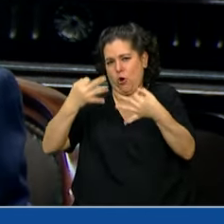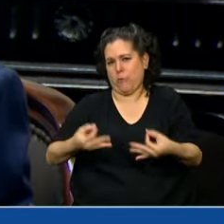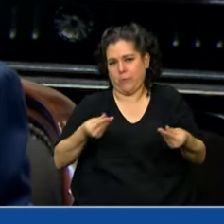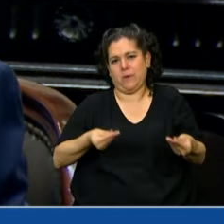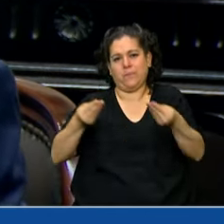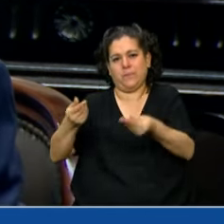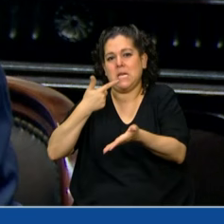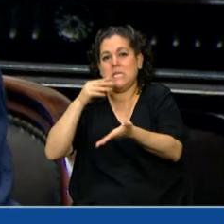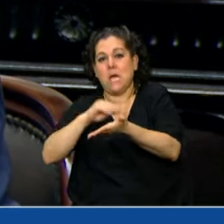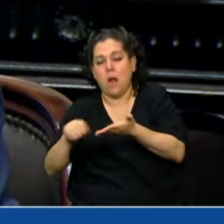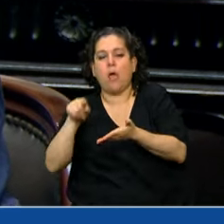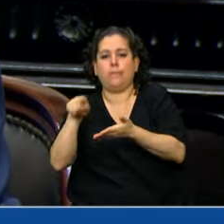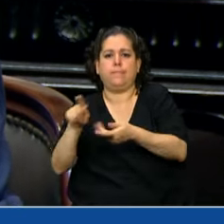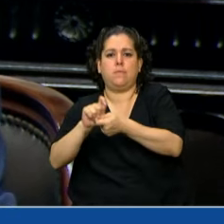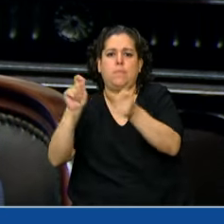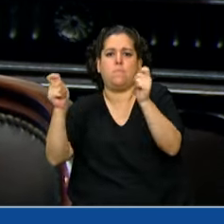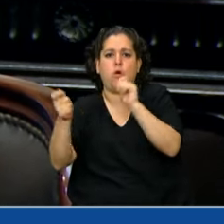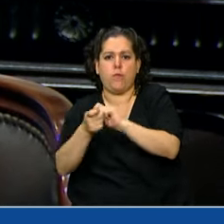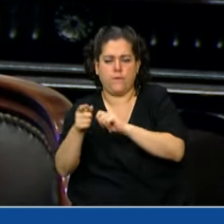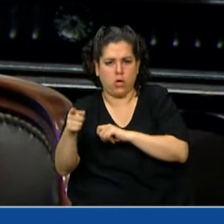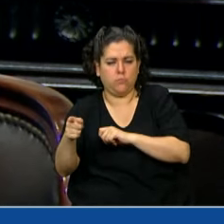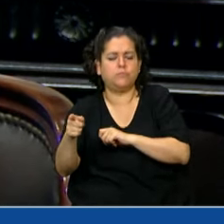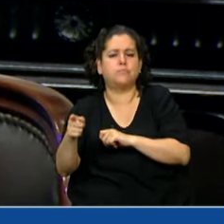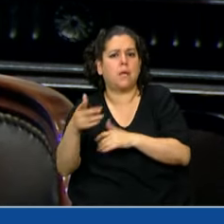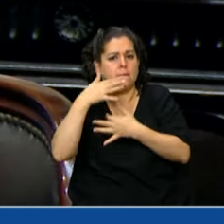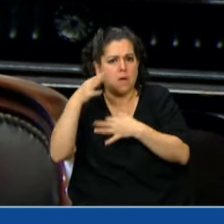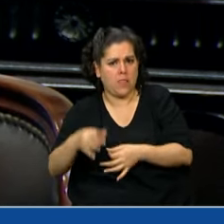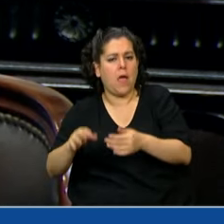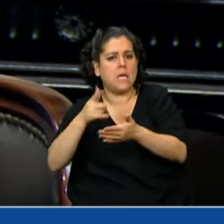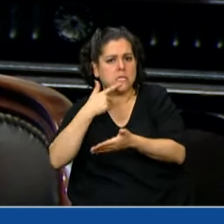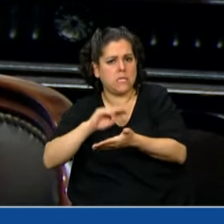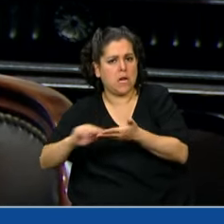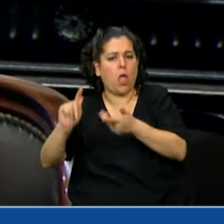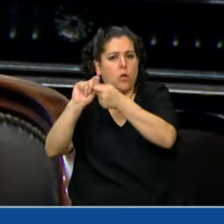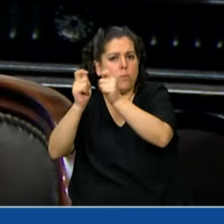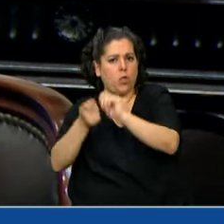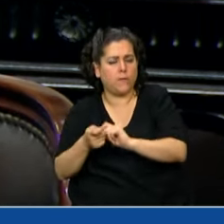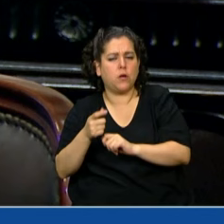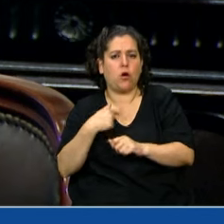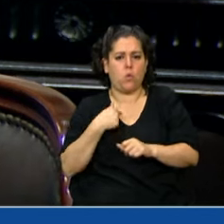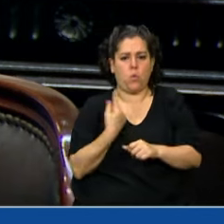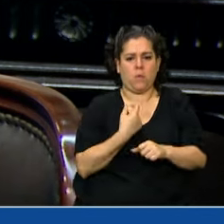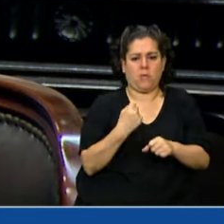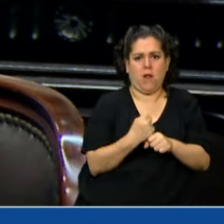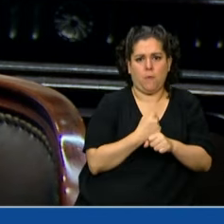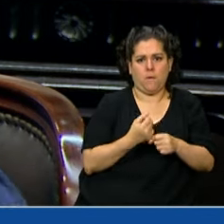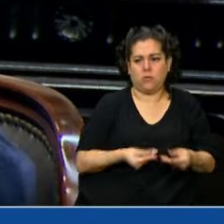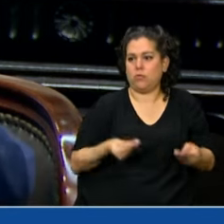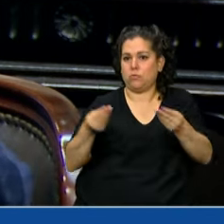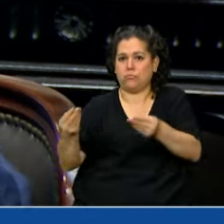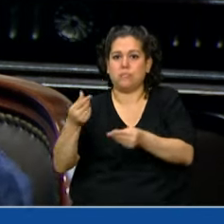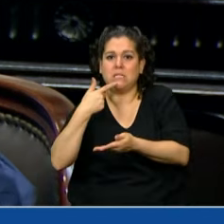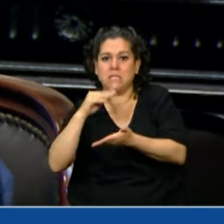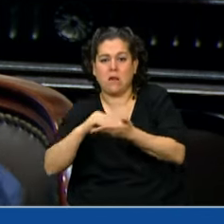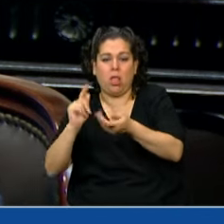el senado lo modificó y la verdad que el senado modificó nuestra sanción en términos